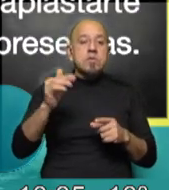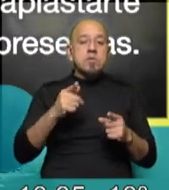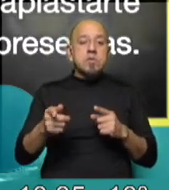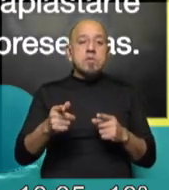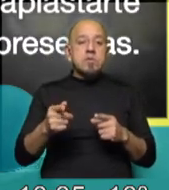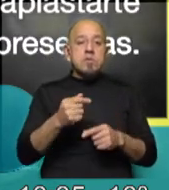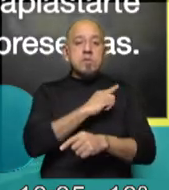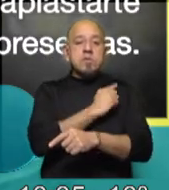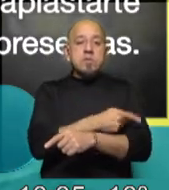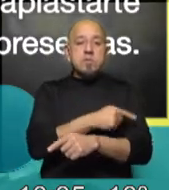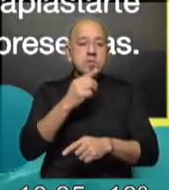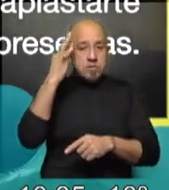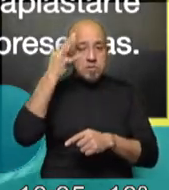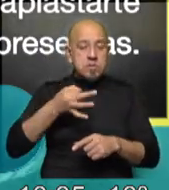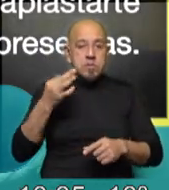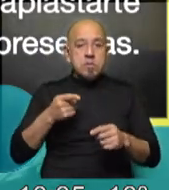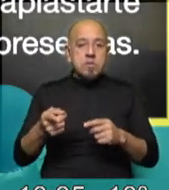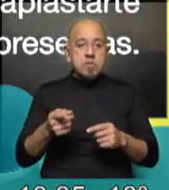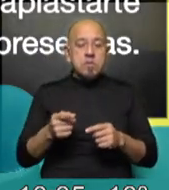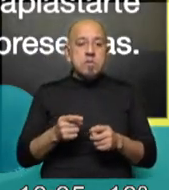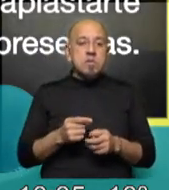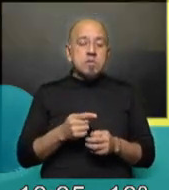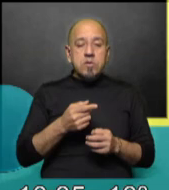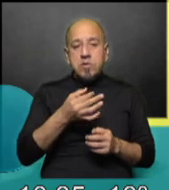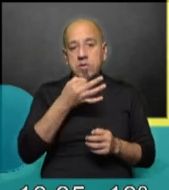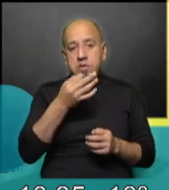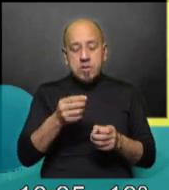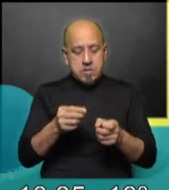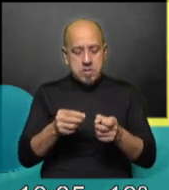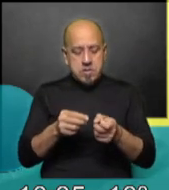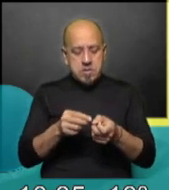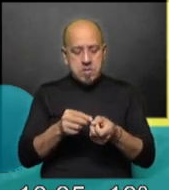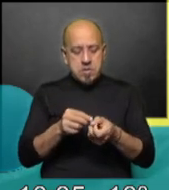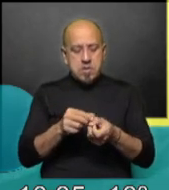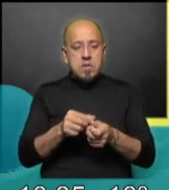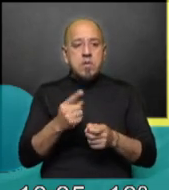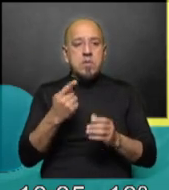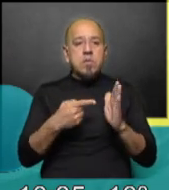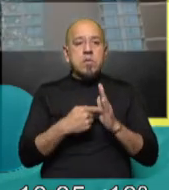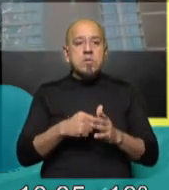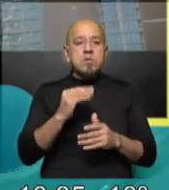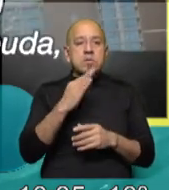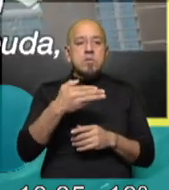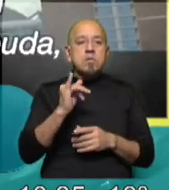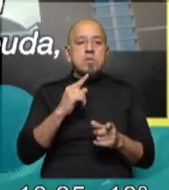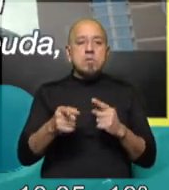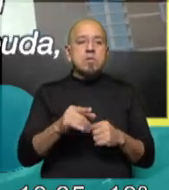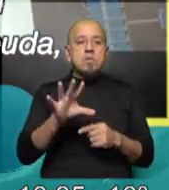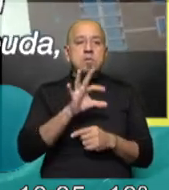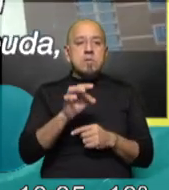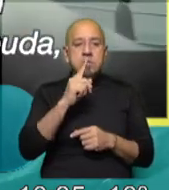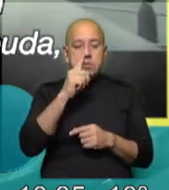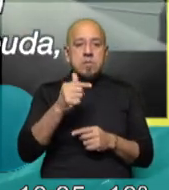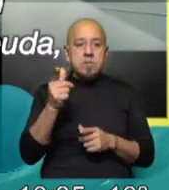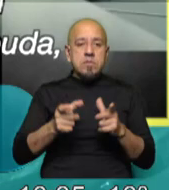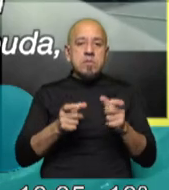poder real. Sí. Cuando ellos hablan de un punto del PBI, y son 500.000 personas, pero